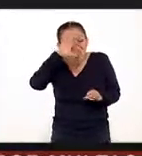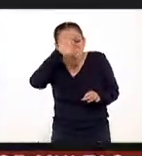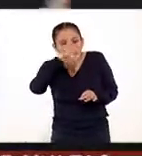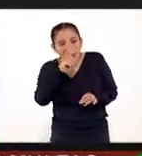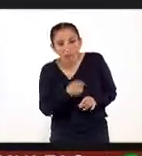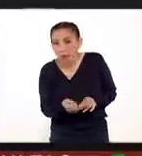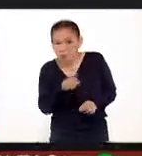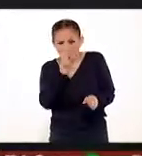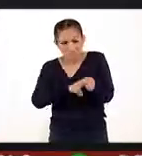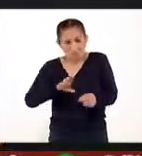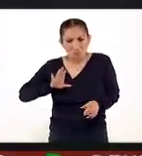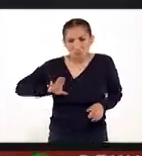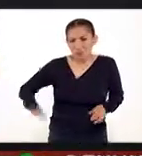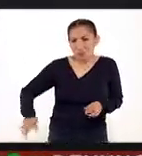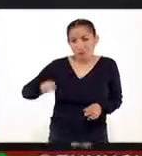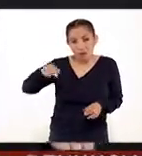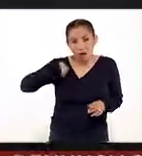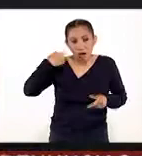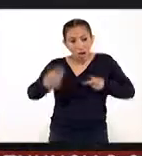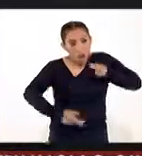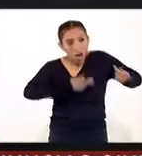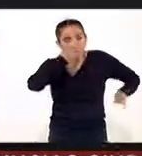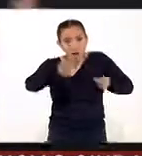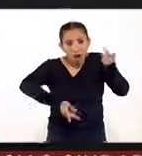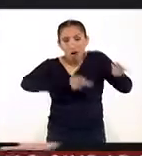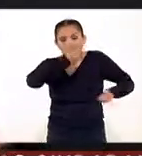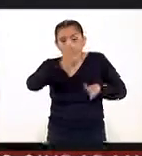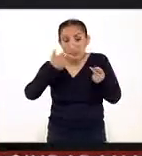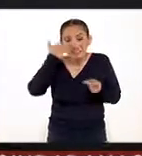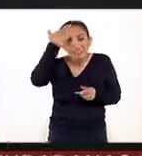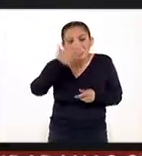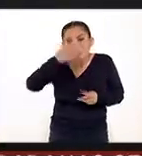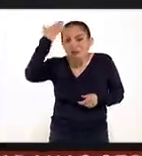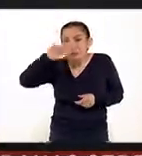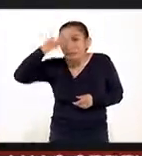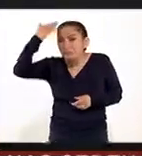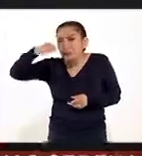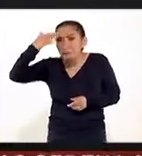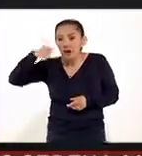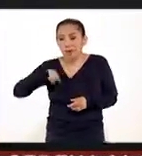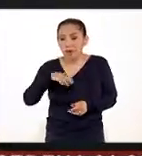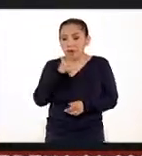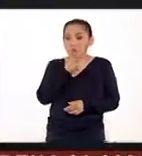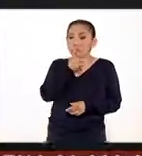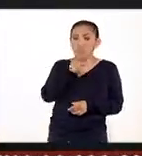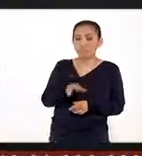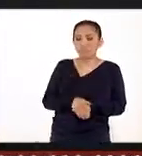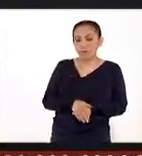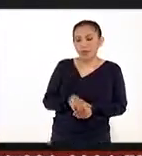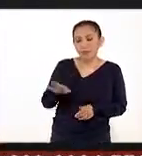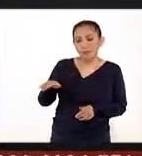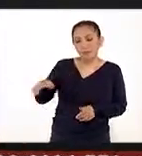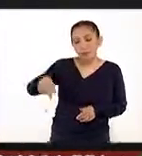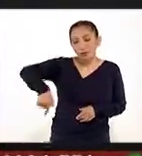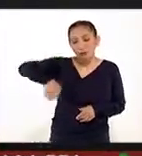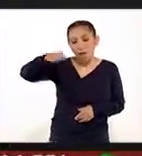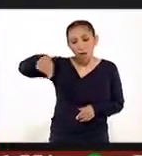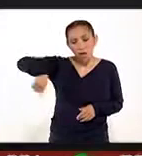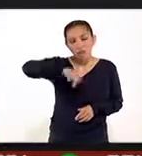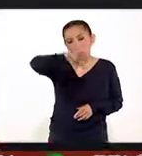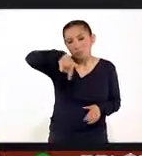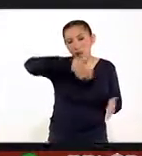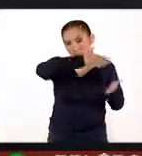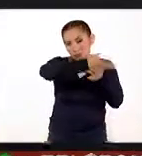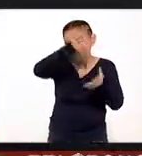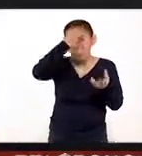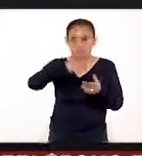curiosidad nata, es decir, ellos hacen muchas preguntas, quieren saber, no les contestemos con, mira, cuando vayas a la secundaria o la